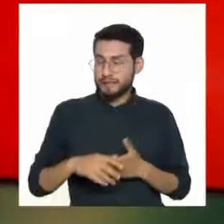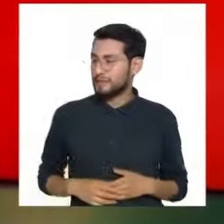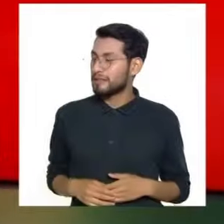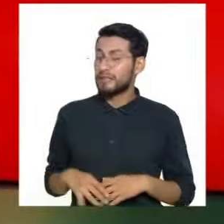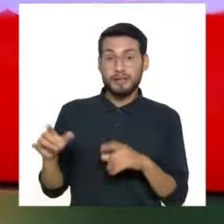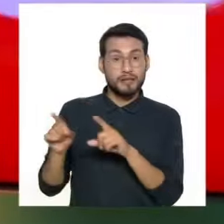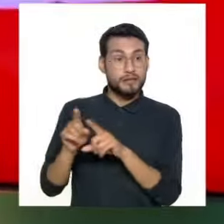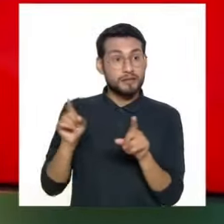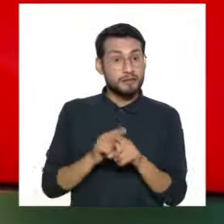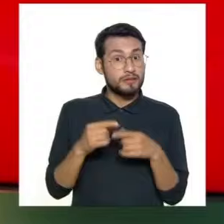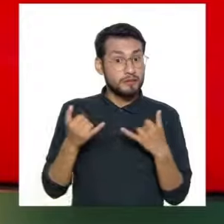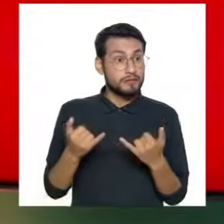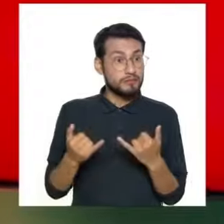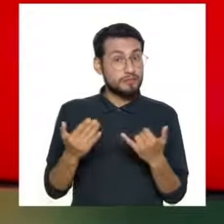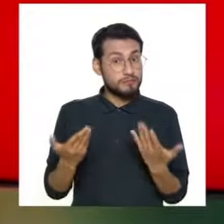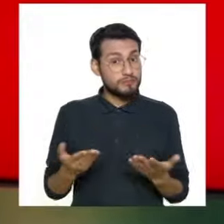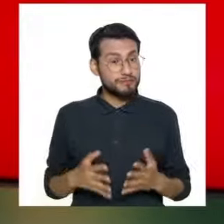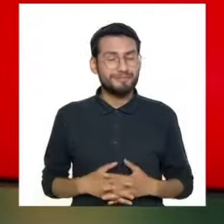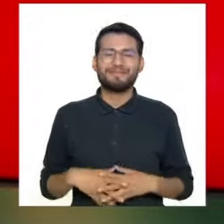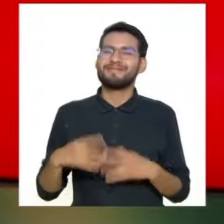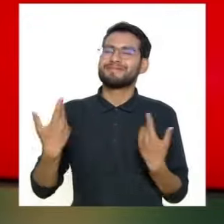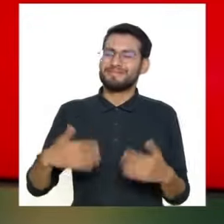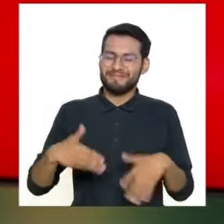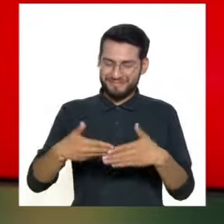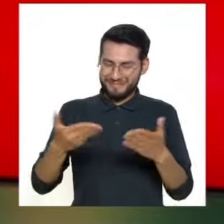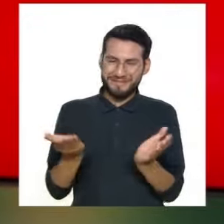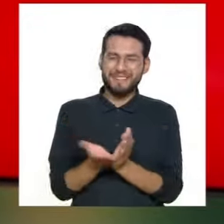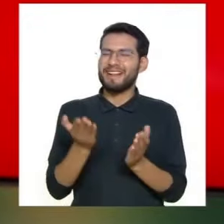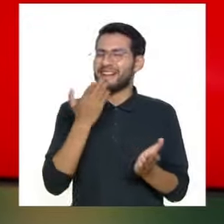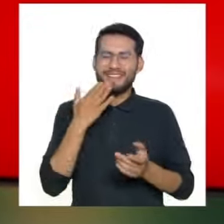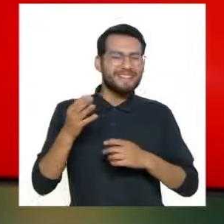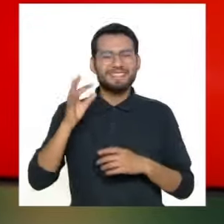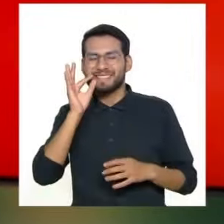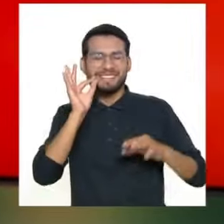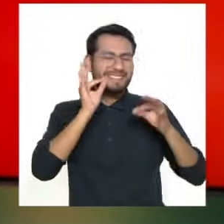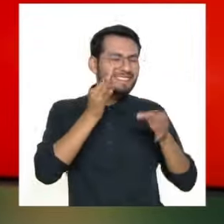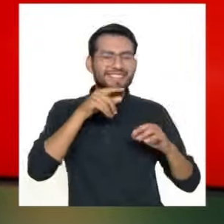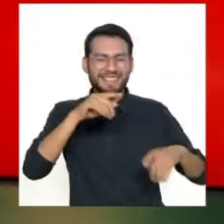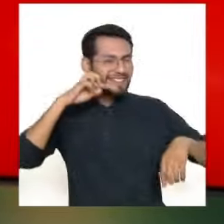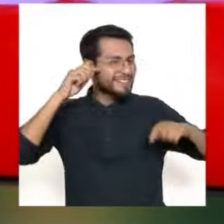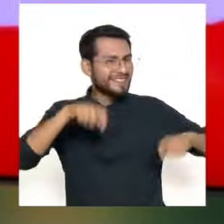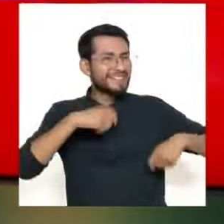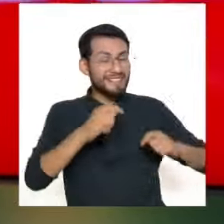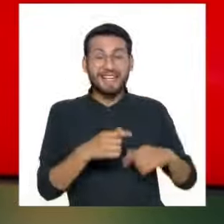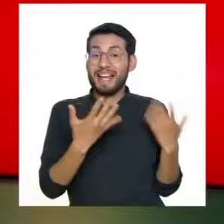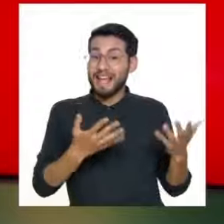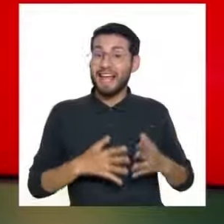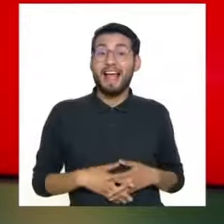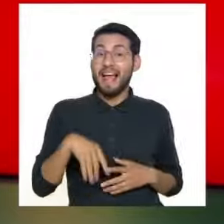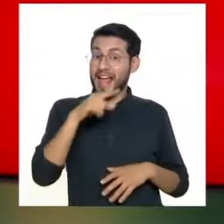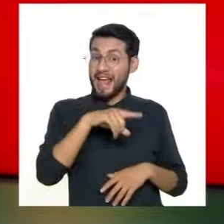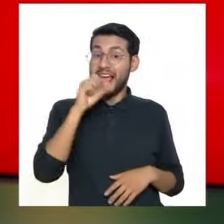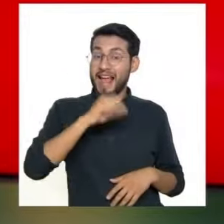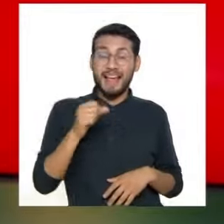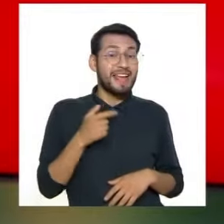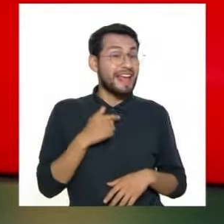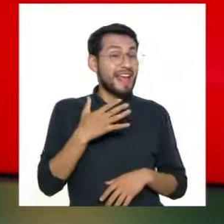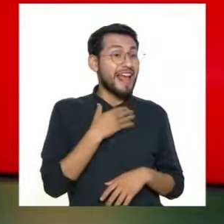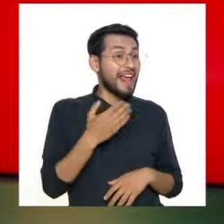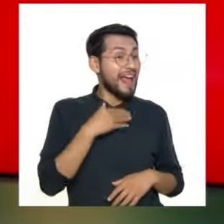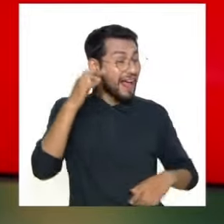y también lo que tenemos hoy día es un super plato que nos va a preparar nuestro queridísimo pisu y este sí es uno de mis